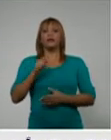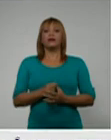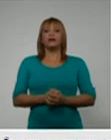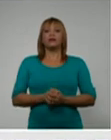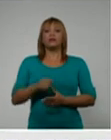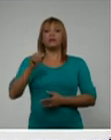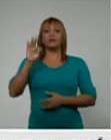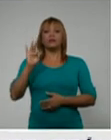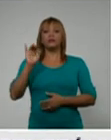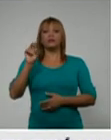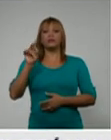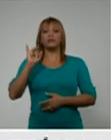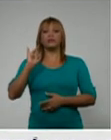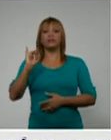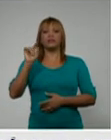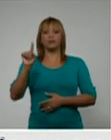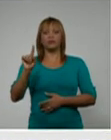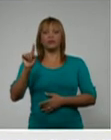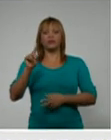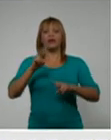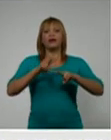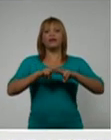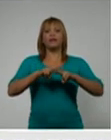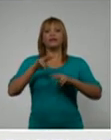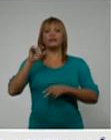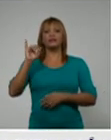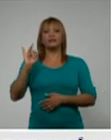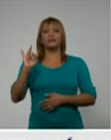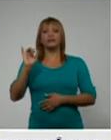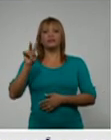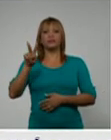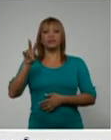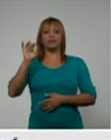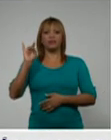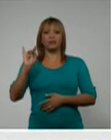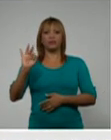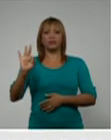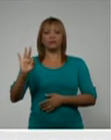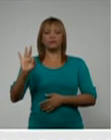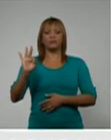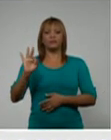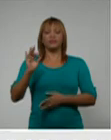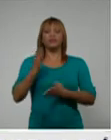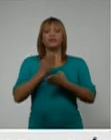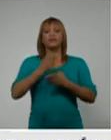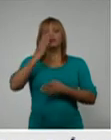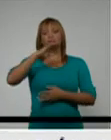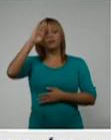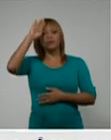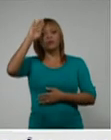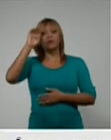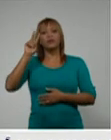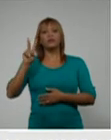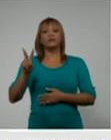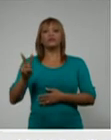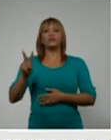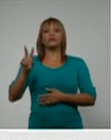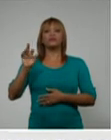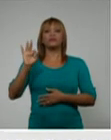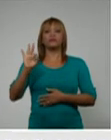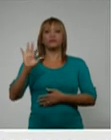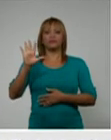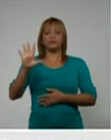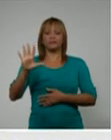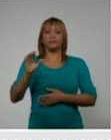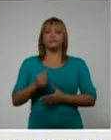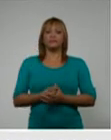871, de La Habana 728 y de Santiago de Cuba 285.